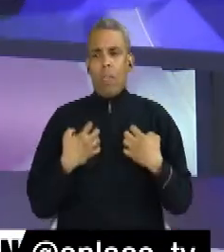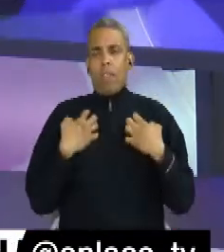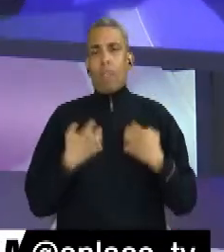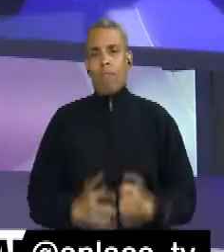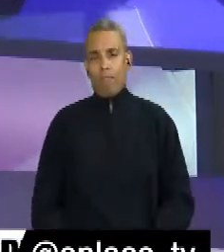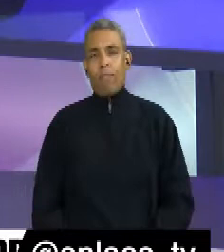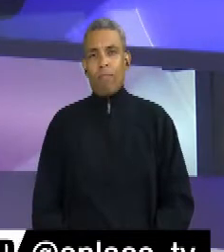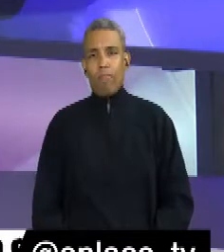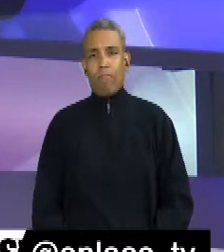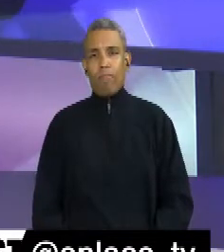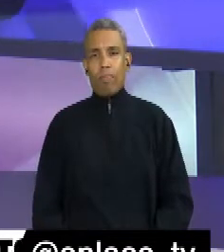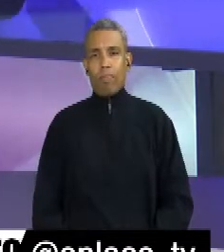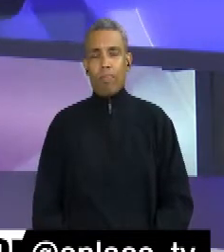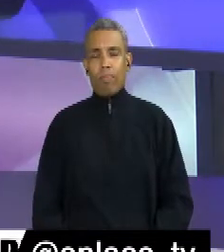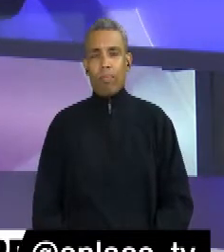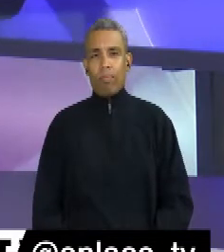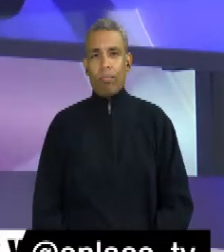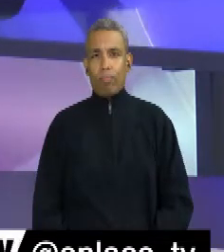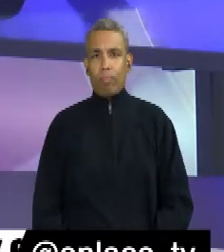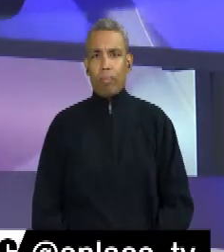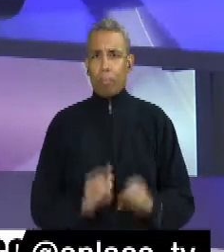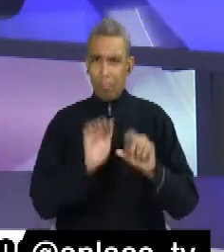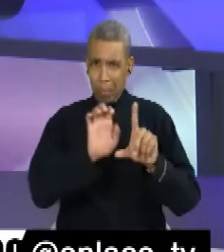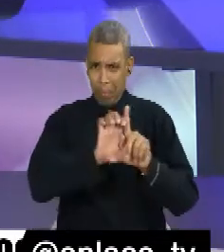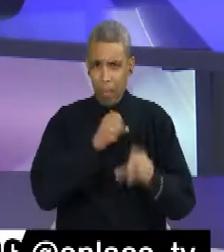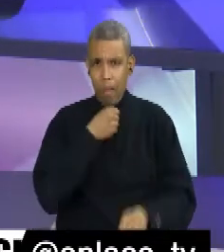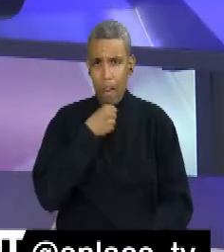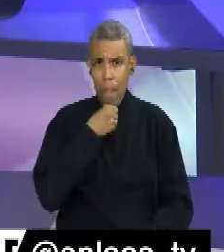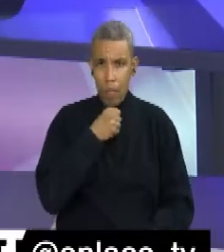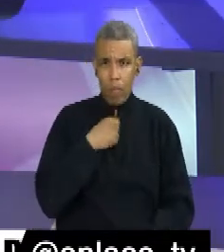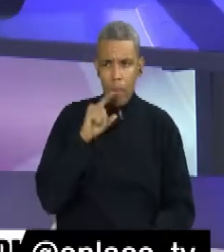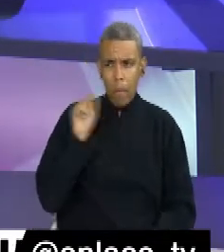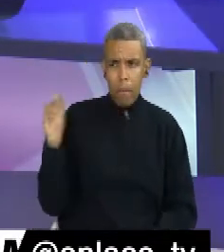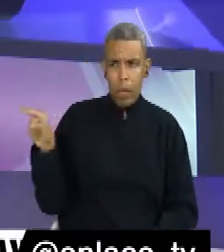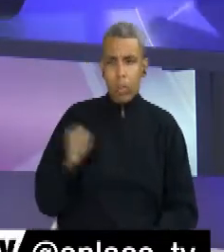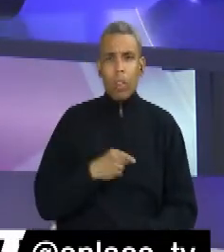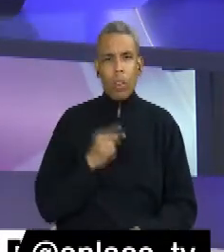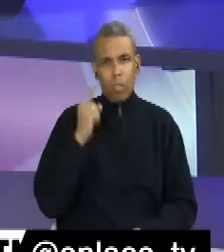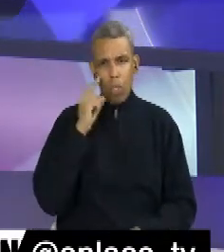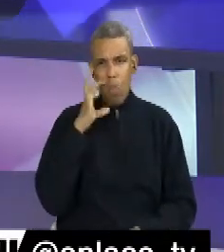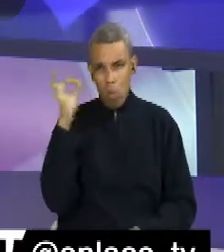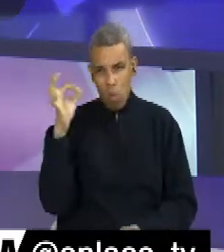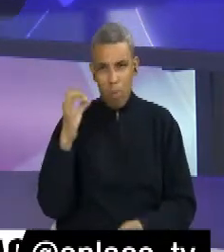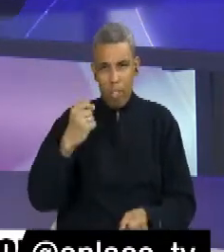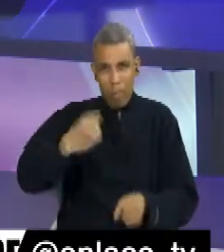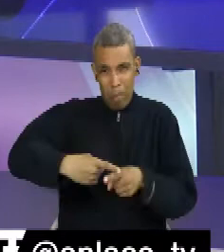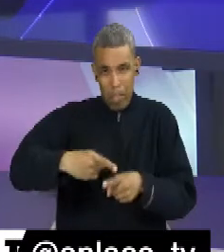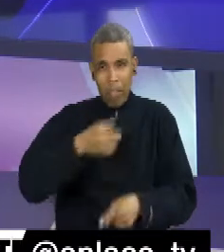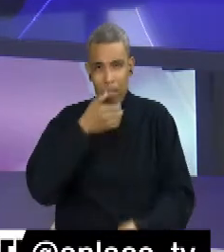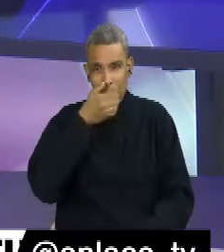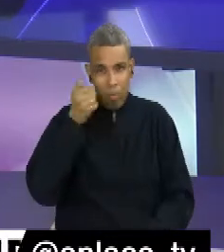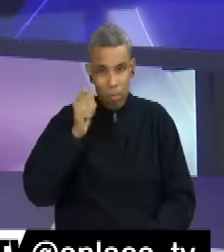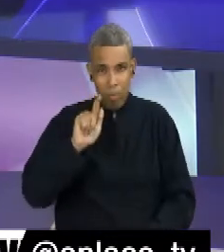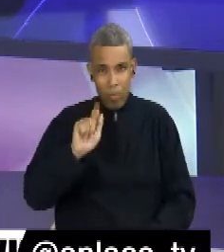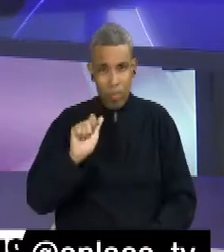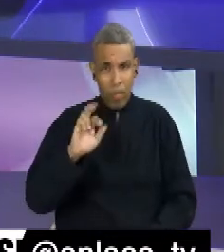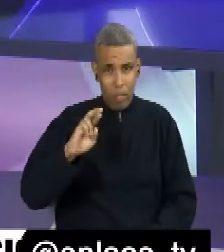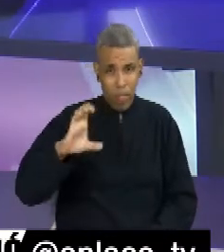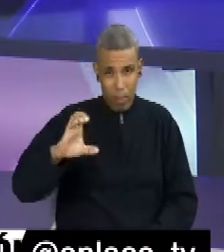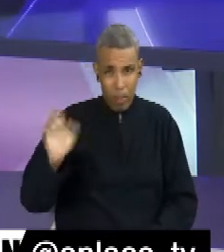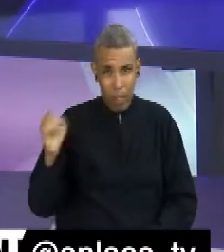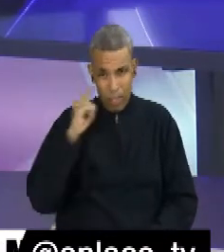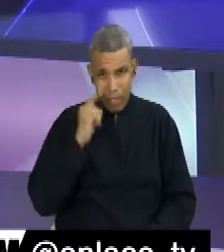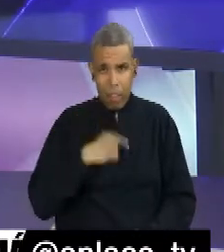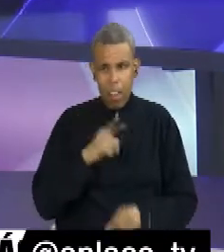Noticia, Pastora Lape habló sobre el encuentro con el ministro del posconflicto, Rafael Pardo, el proceso de paz y su experiencia en la